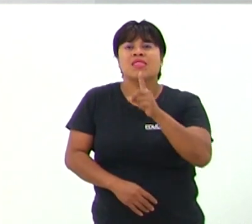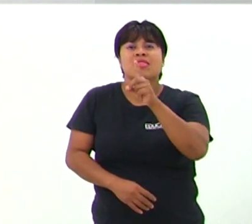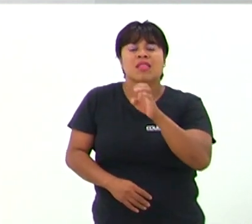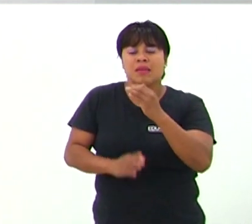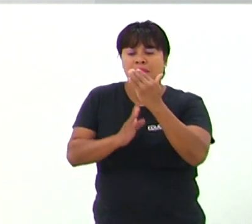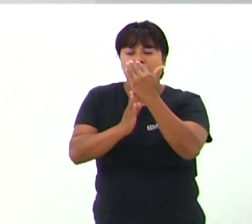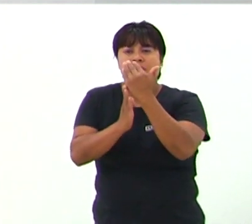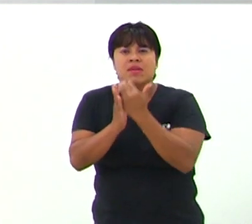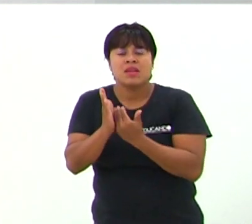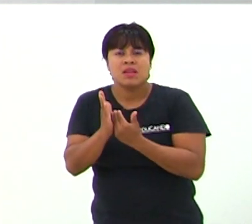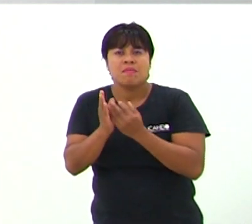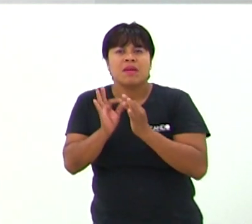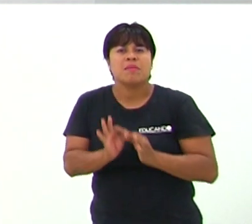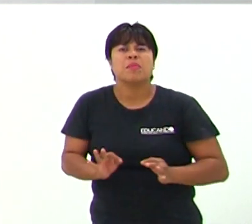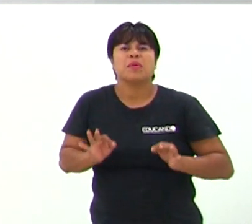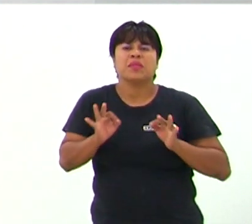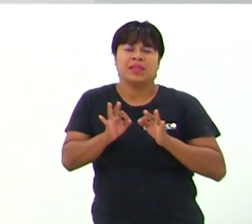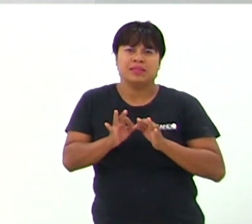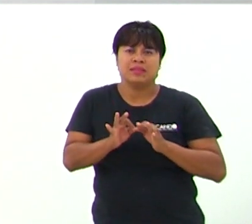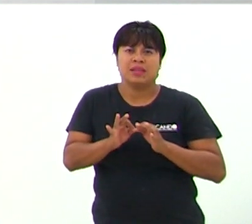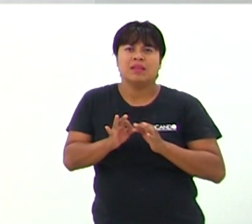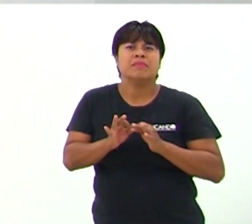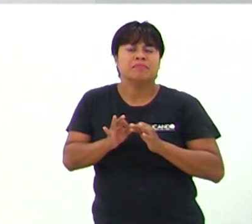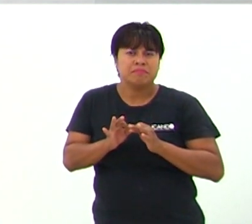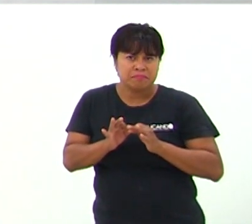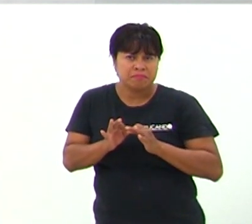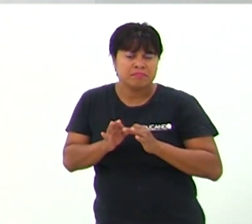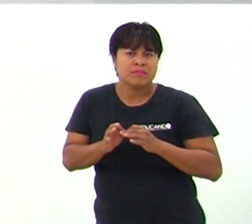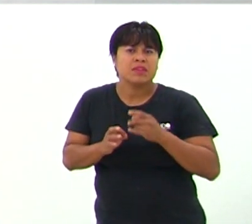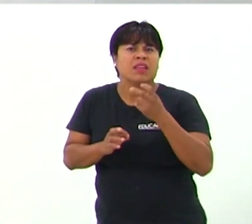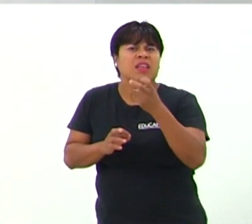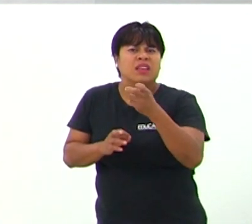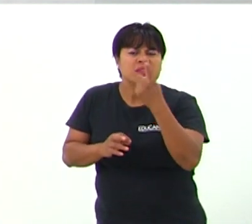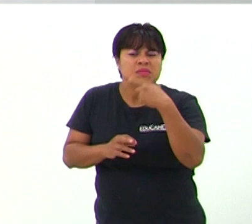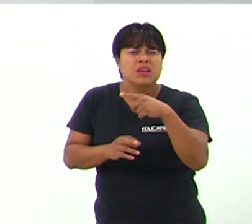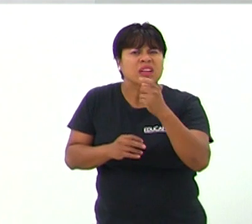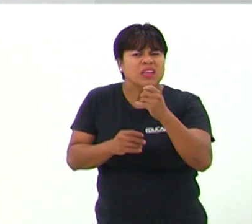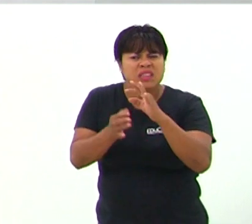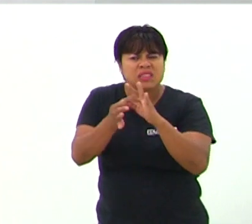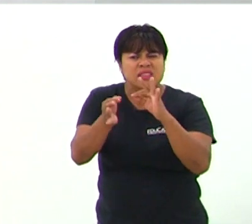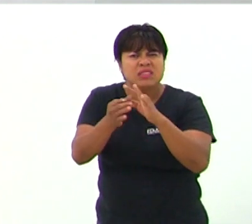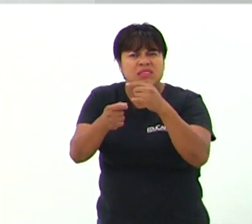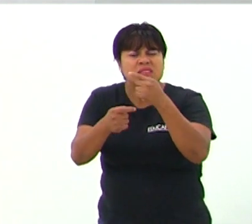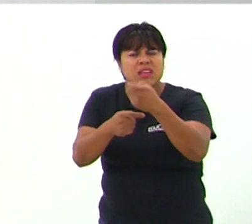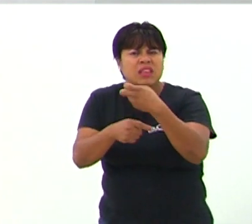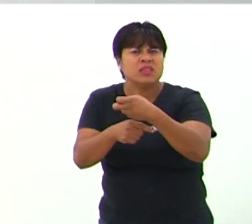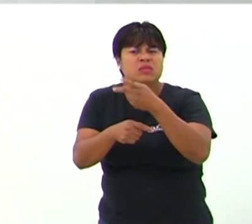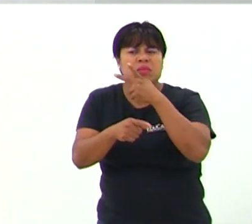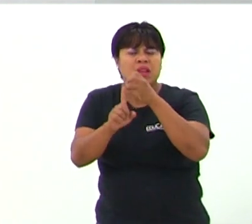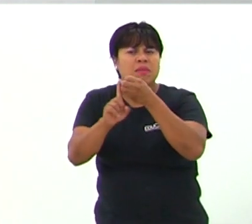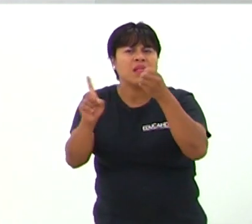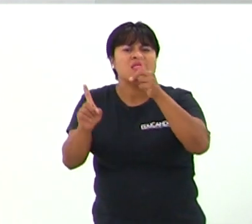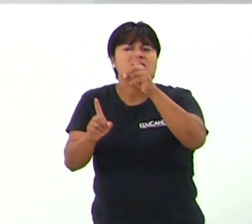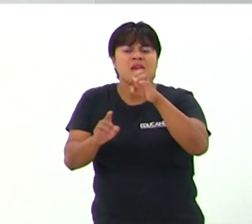mínima relevancia. De mínima relevancia, ¿a qué nos hará